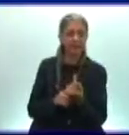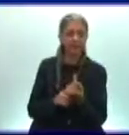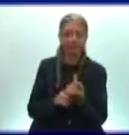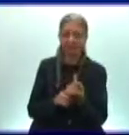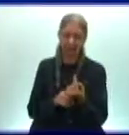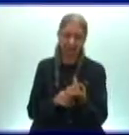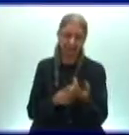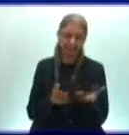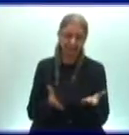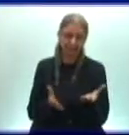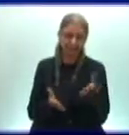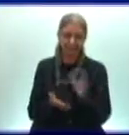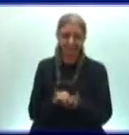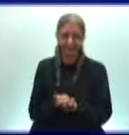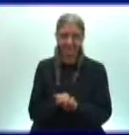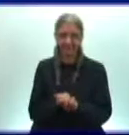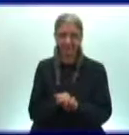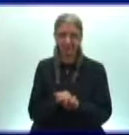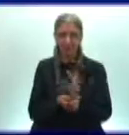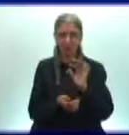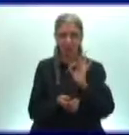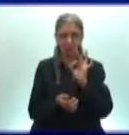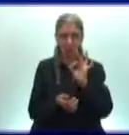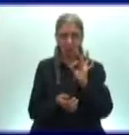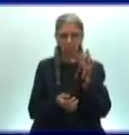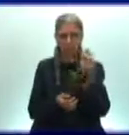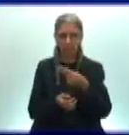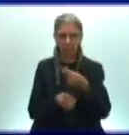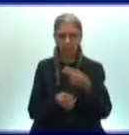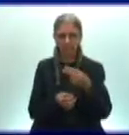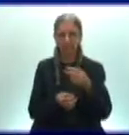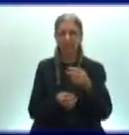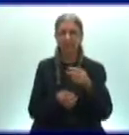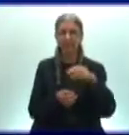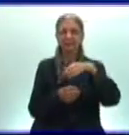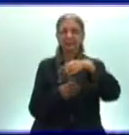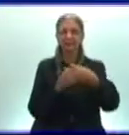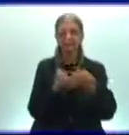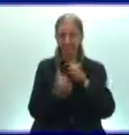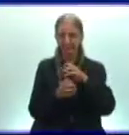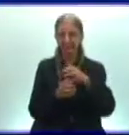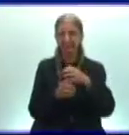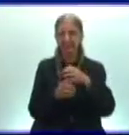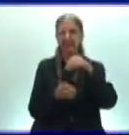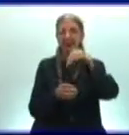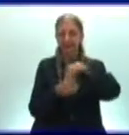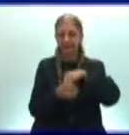un átomo que tiene 8 protones en su núcleo. Recuerden además que a